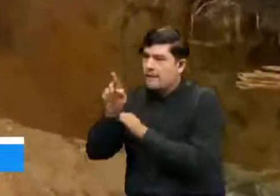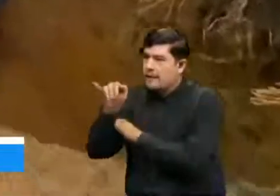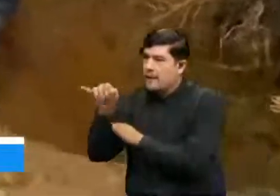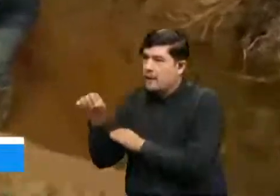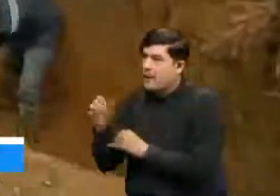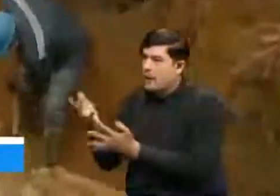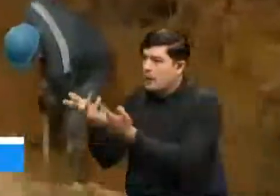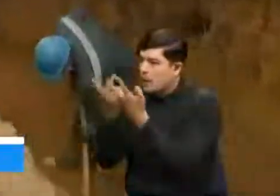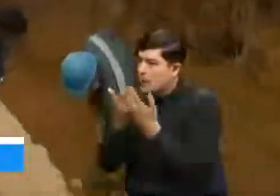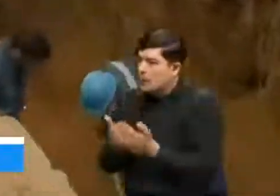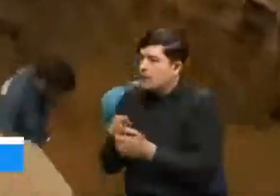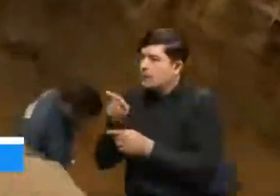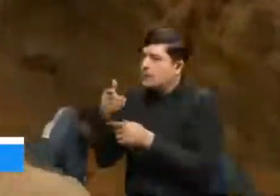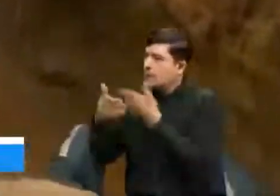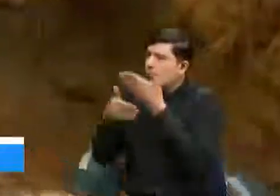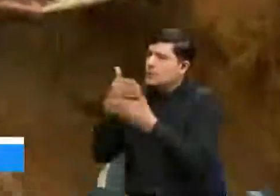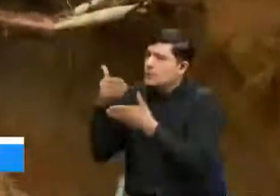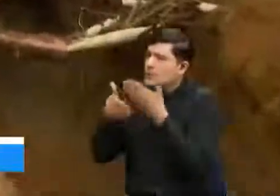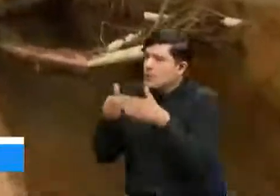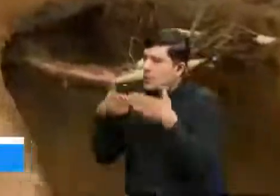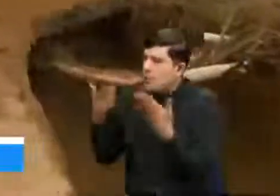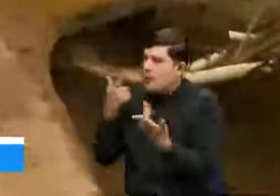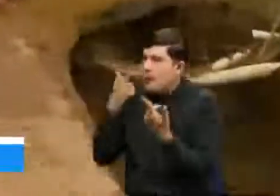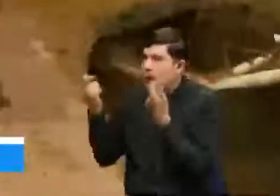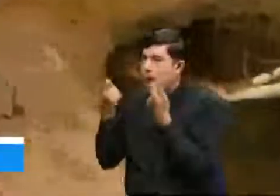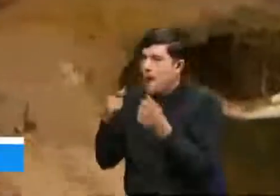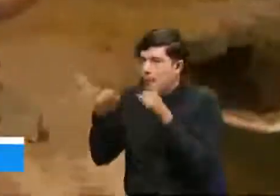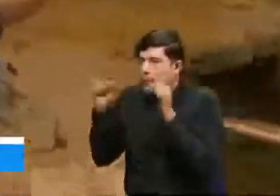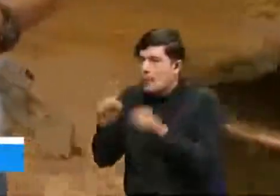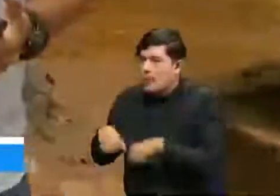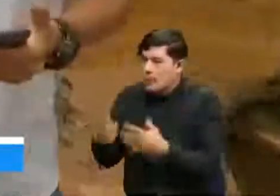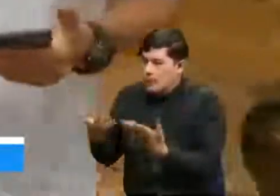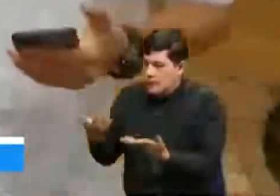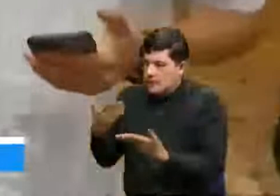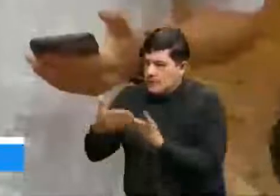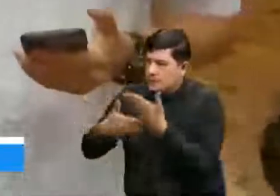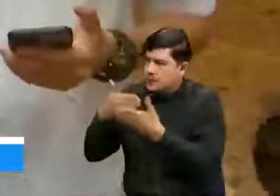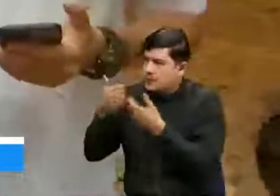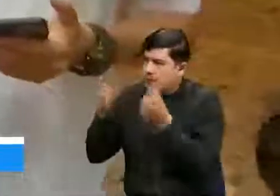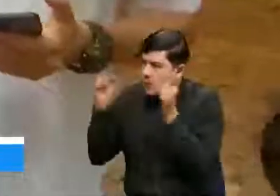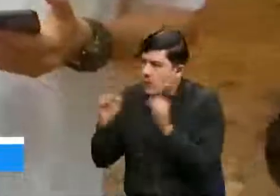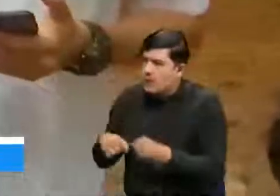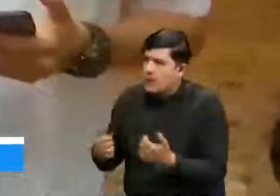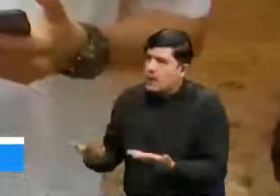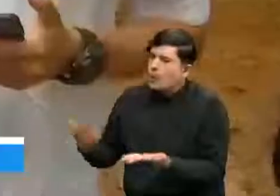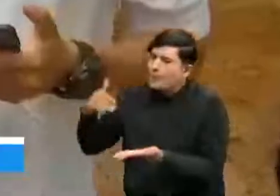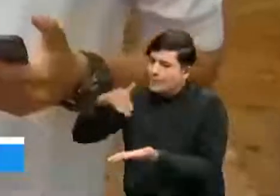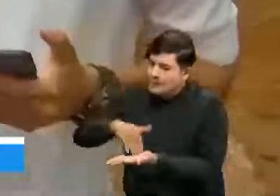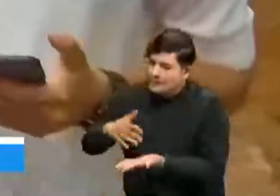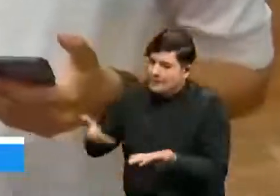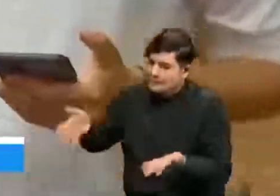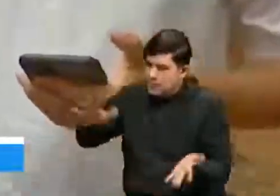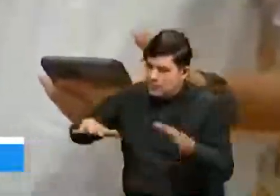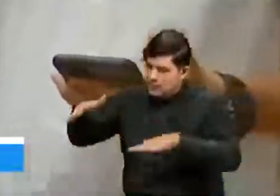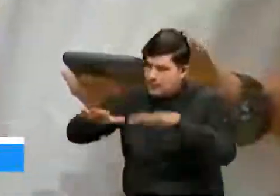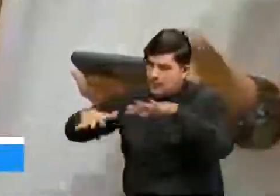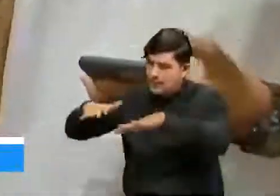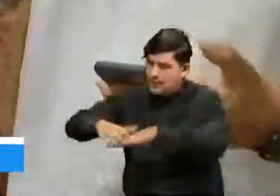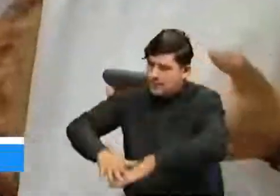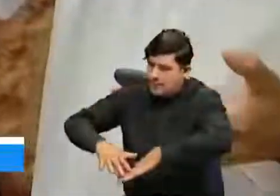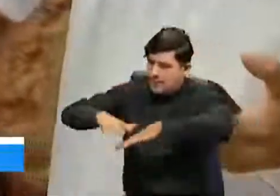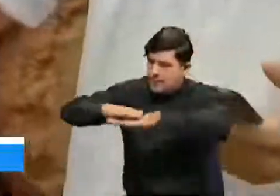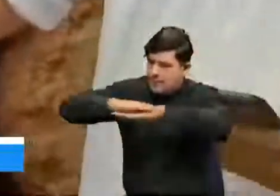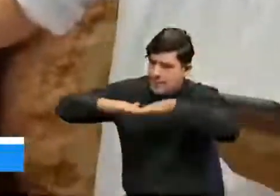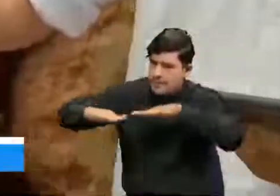cuéntenos, ¿cómo ha sido este proceso de poder volver a tapar el hueco? Bien, el día de ayer se nos presentó un daño sobre las